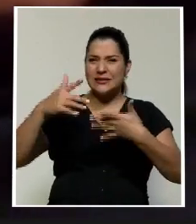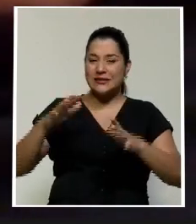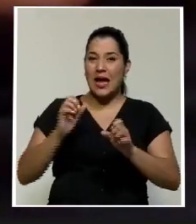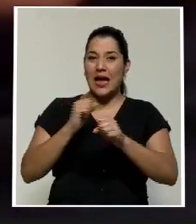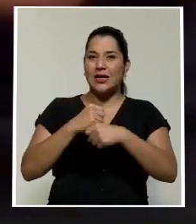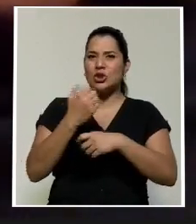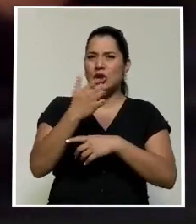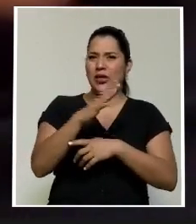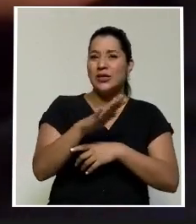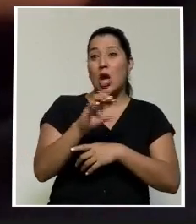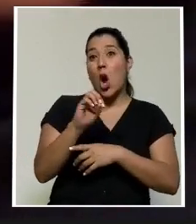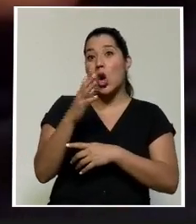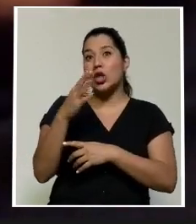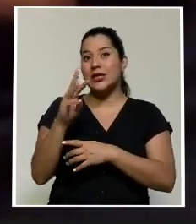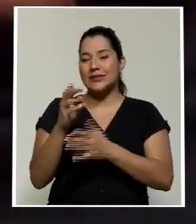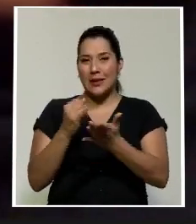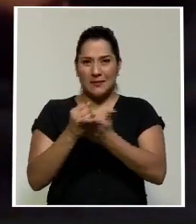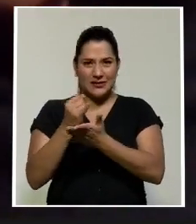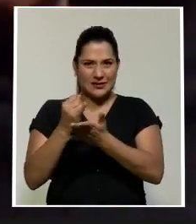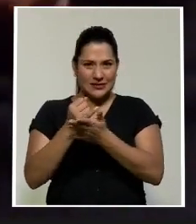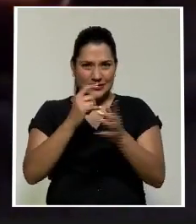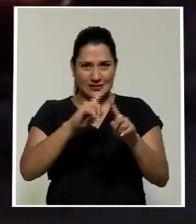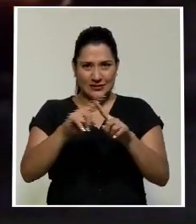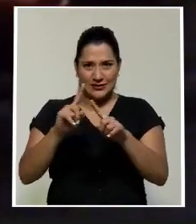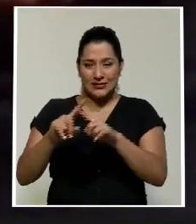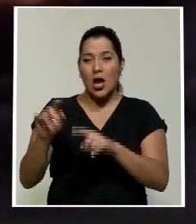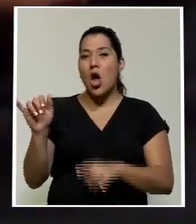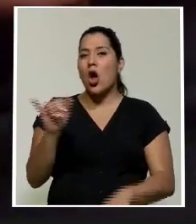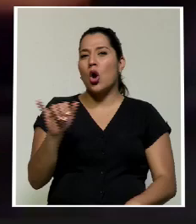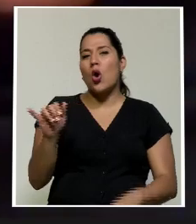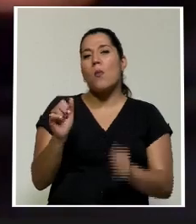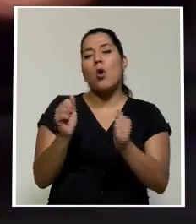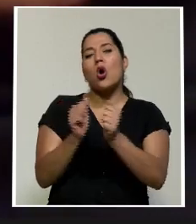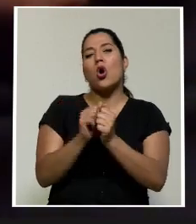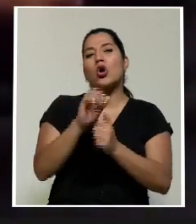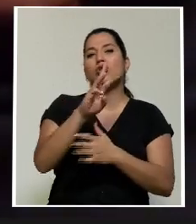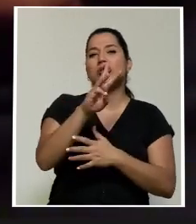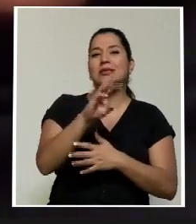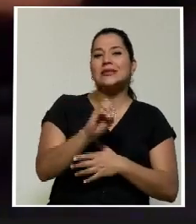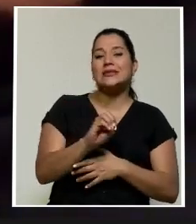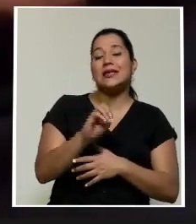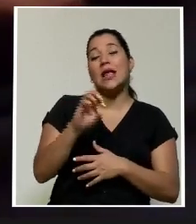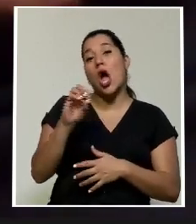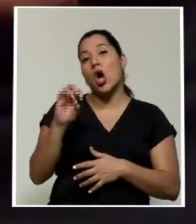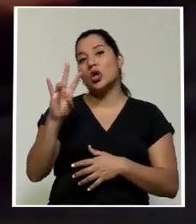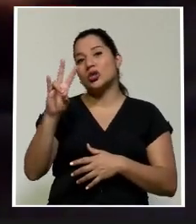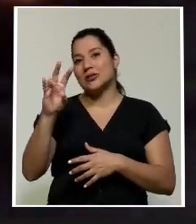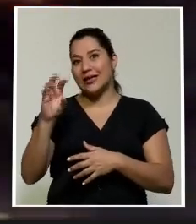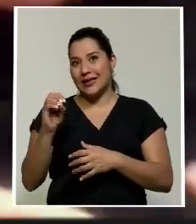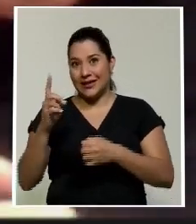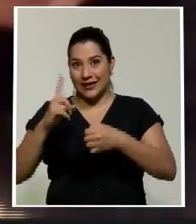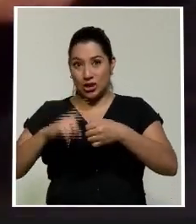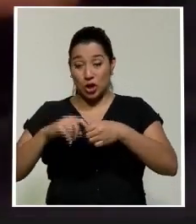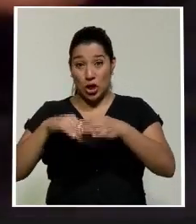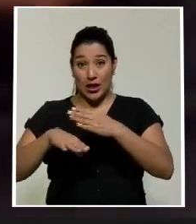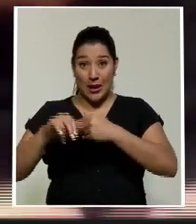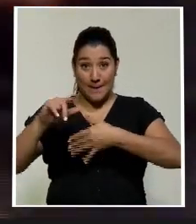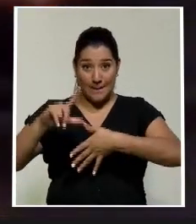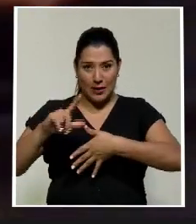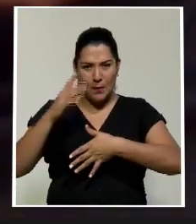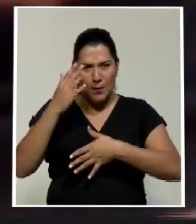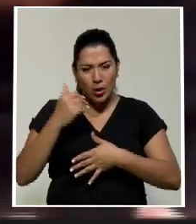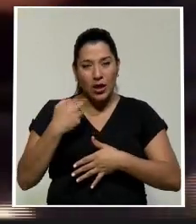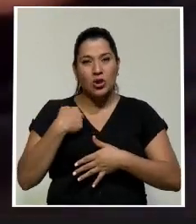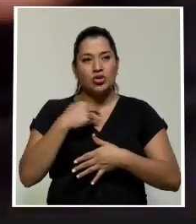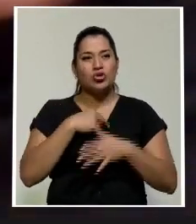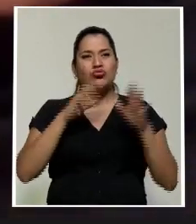15 o 16 investigaciones de todo tipo, como con 60 o 70 socios en América Latina. Y es que nos juntamos para